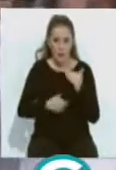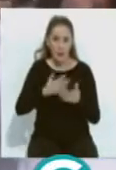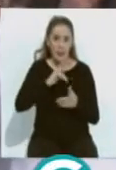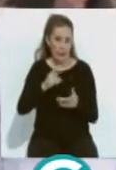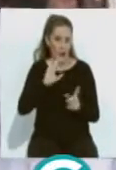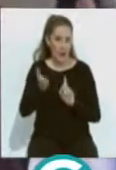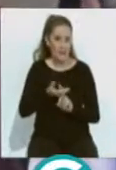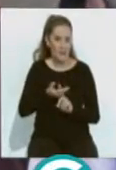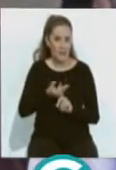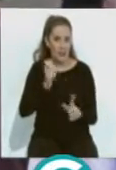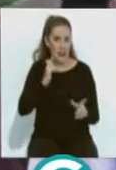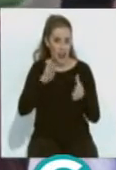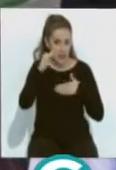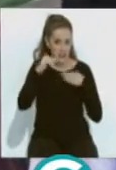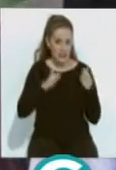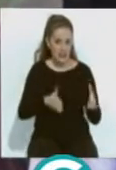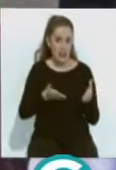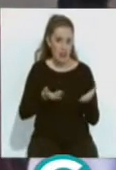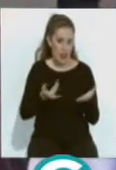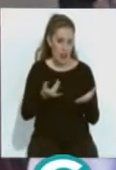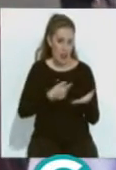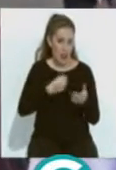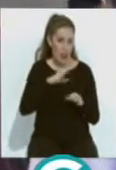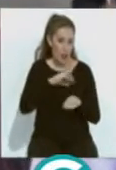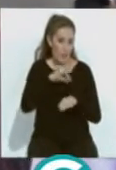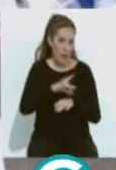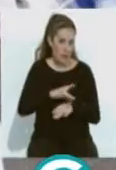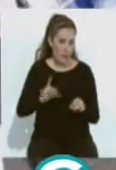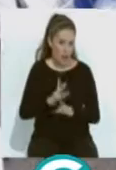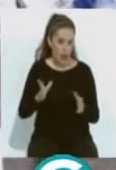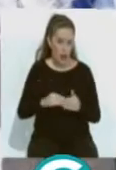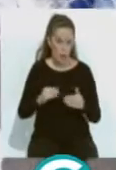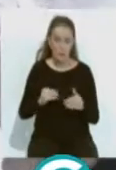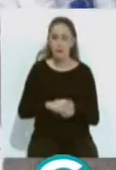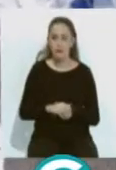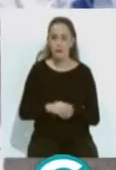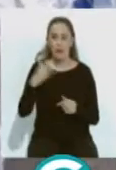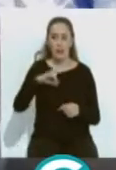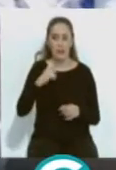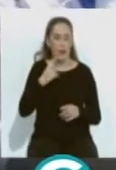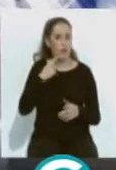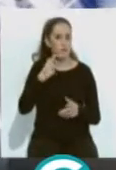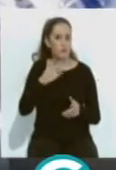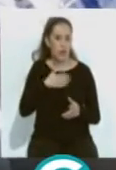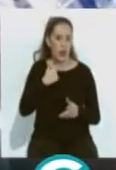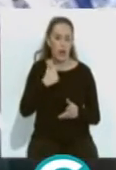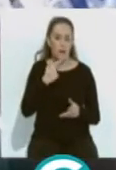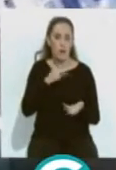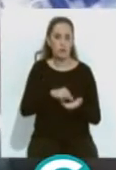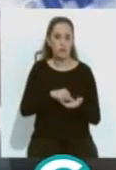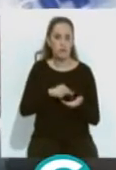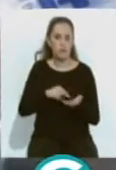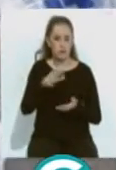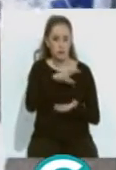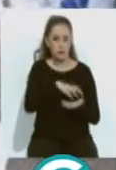repercute en la asistencia a los pacientes, evidentemente. Reivindicando la cobertura de los puestos